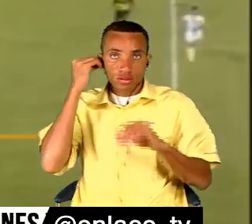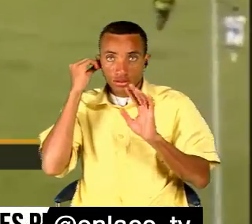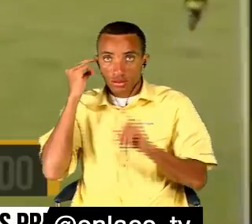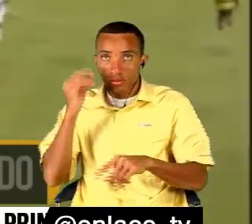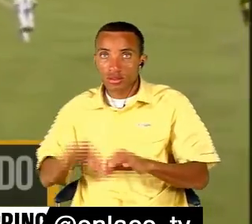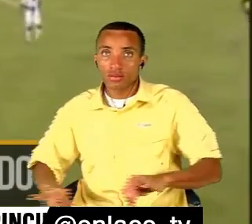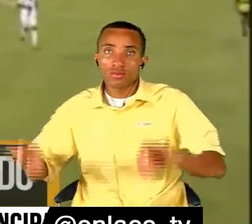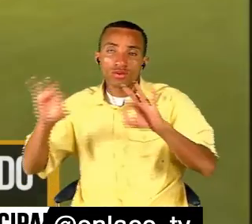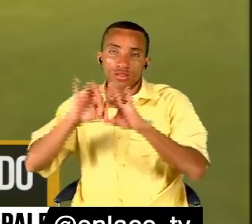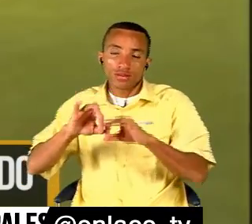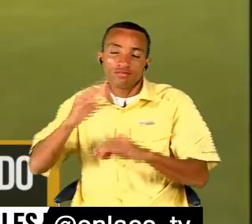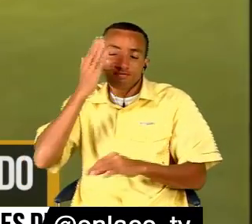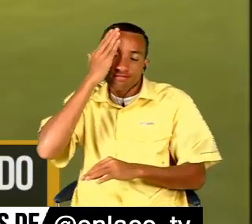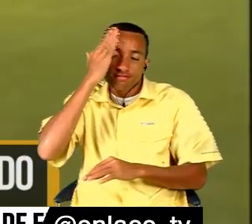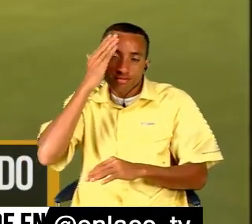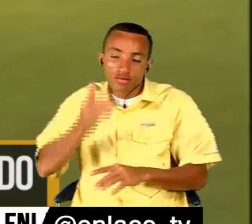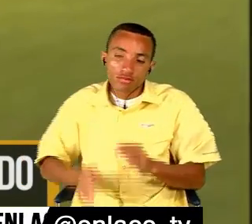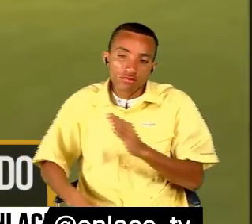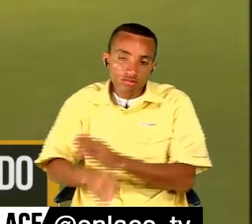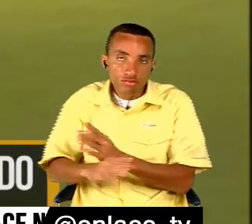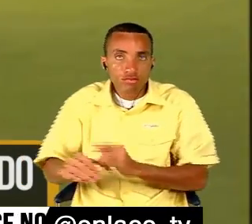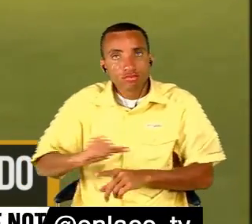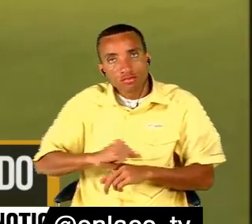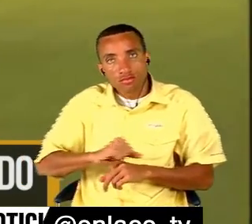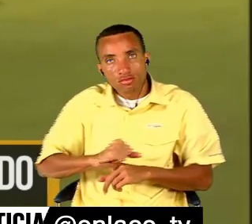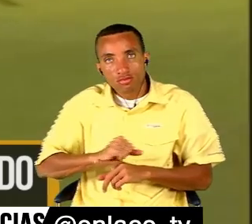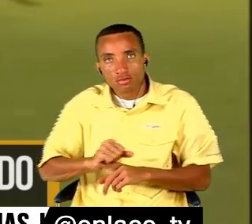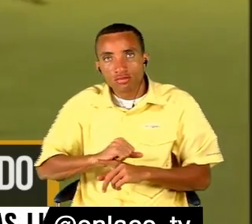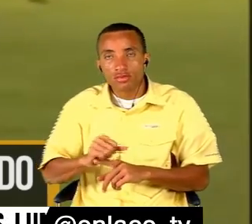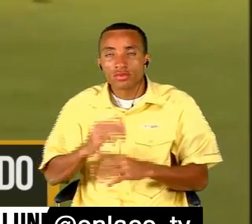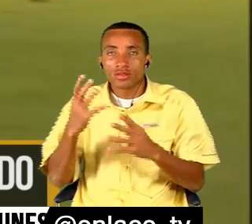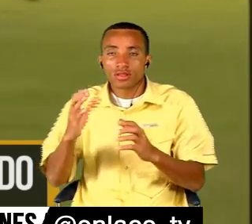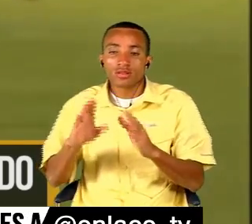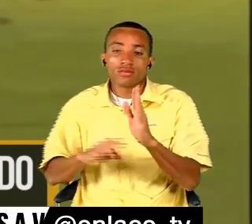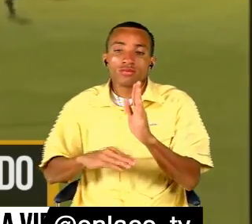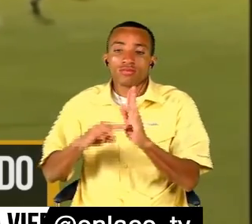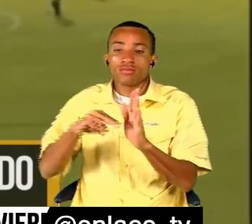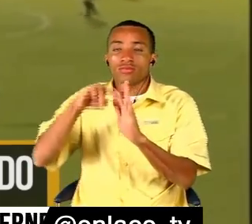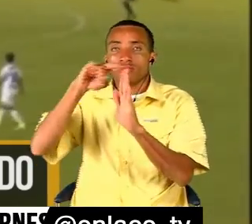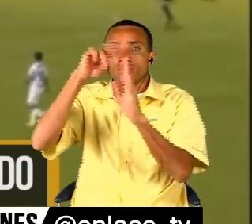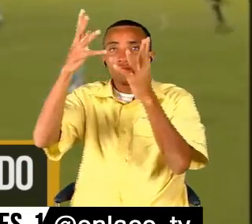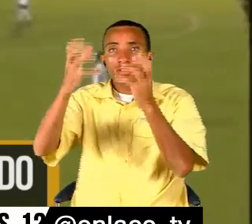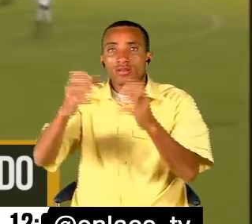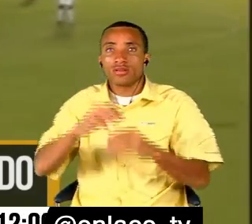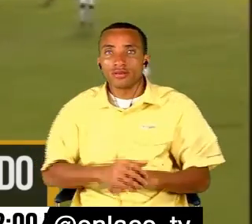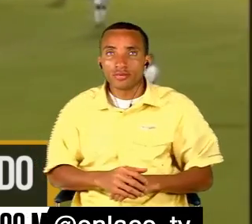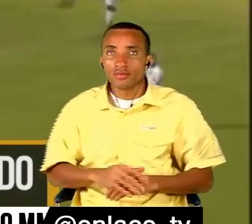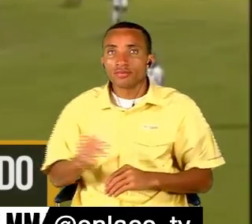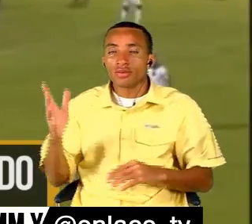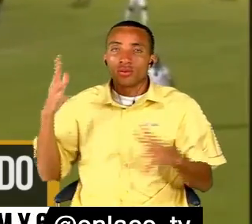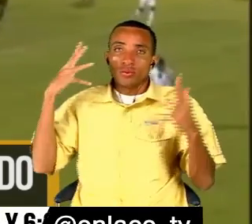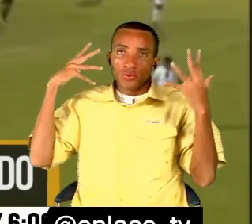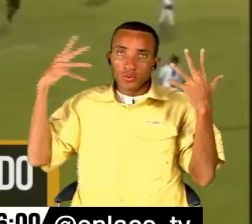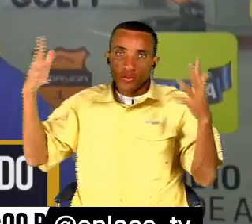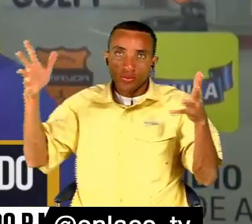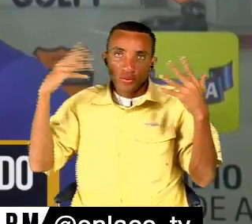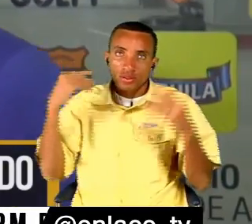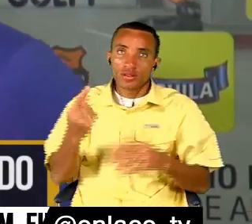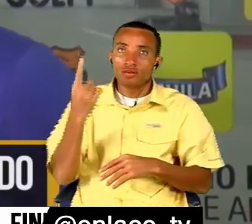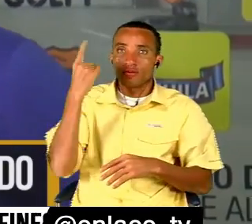y reconocen que continuarán trabajando para buscar ascender en la tabla. Dijo el profe que el clima porteño afectó a un grupo que le falta